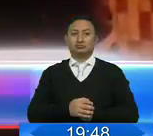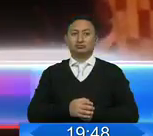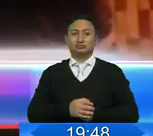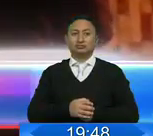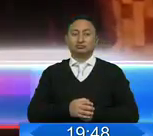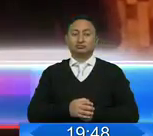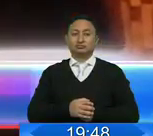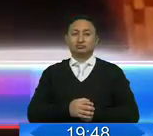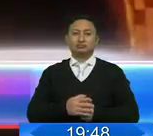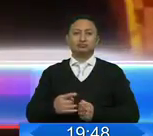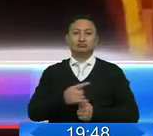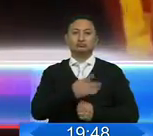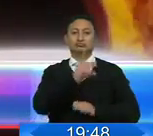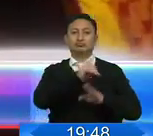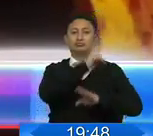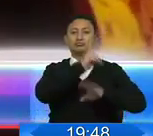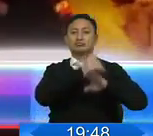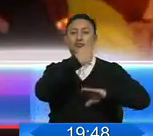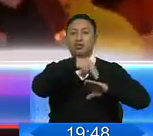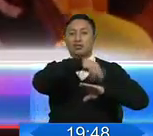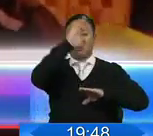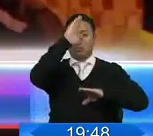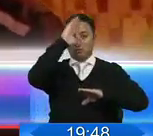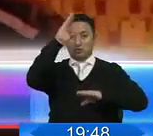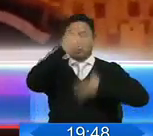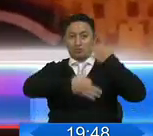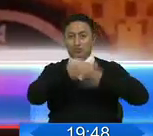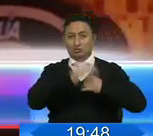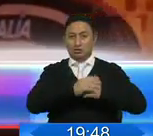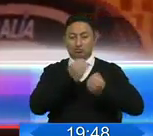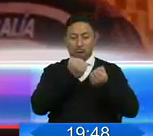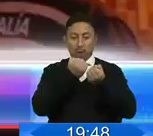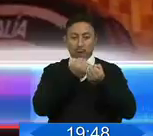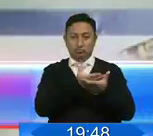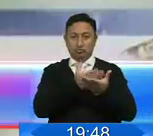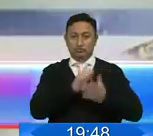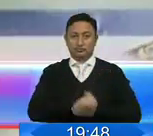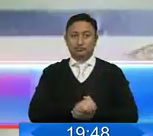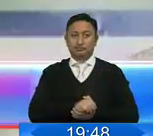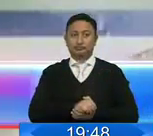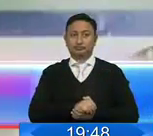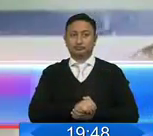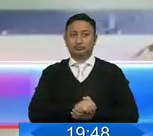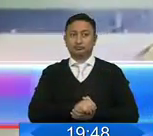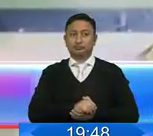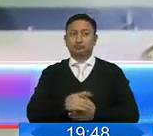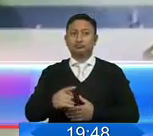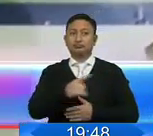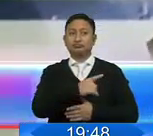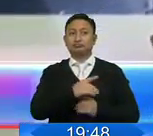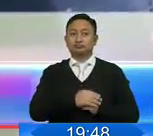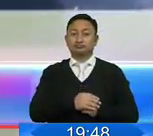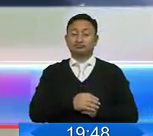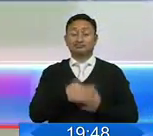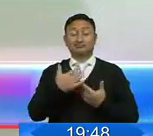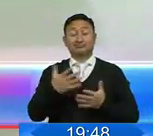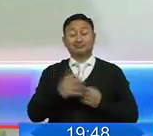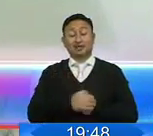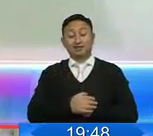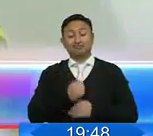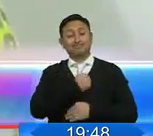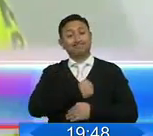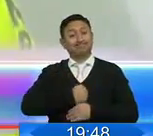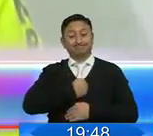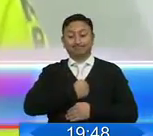Lo dio a conocer el director nacional de la Policía Judicial e Investigación, uniformado para quien resultó penoso